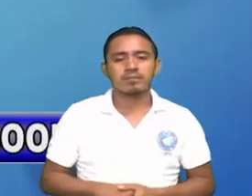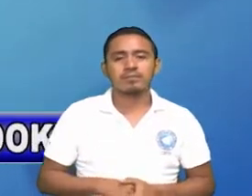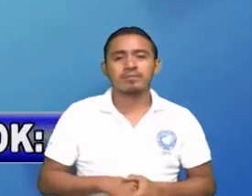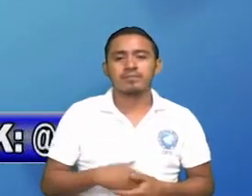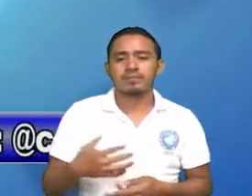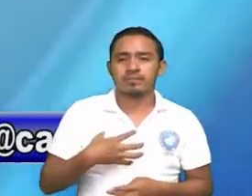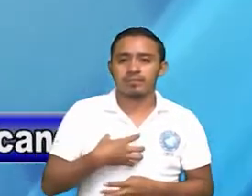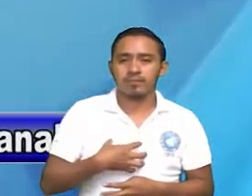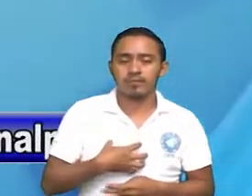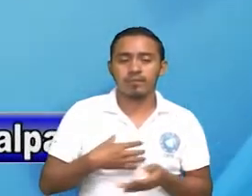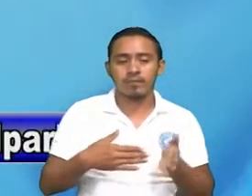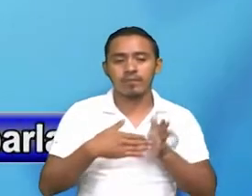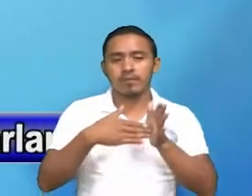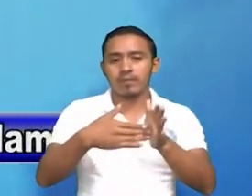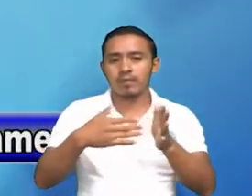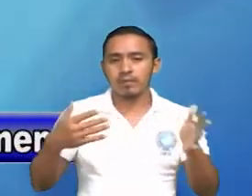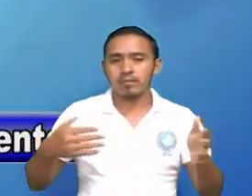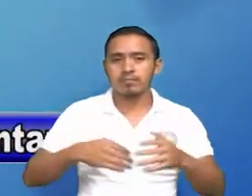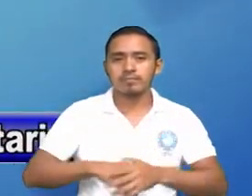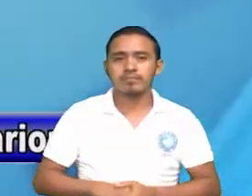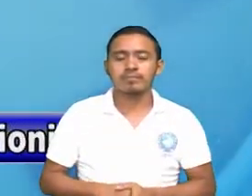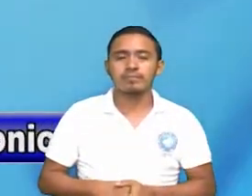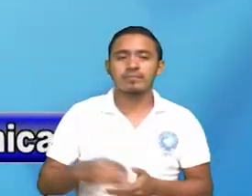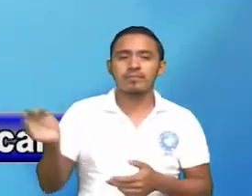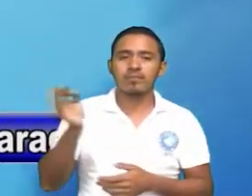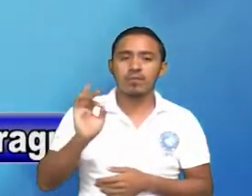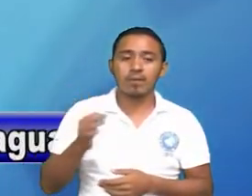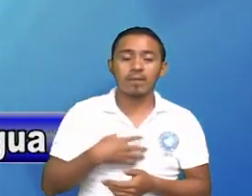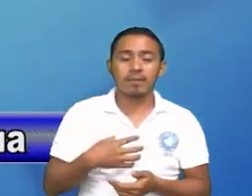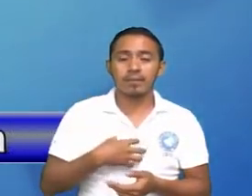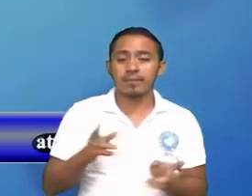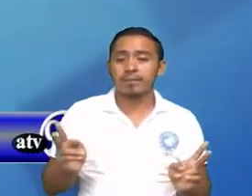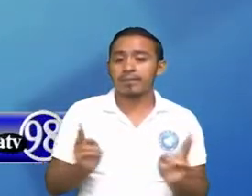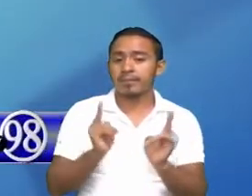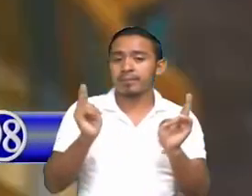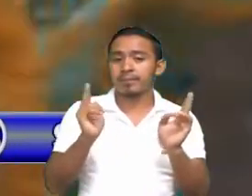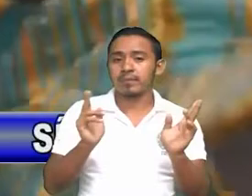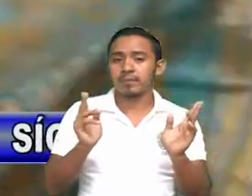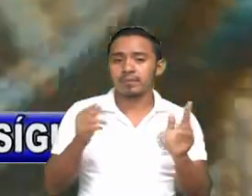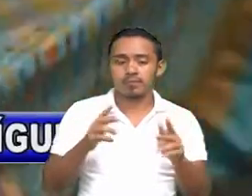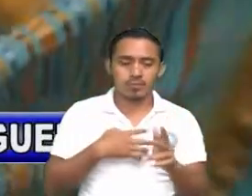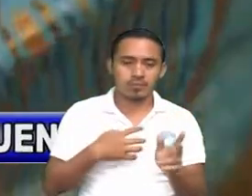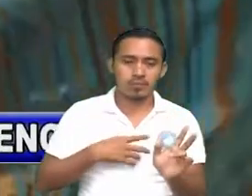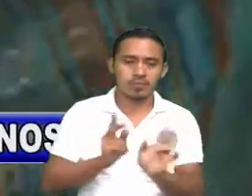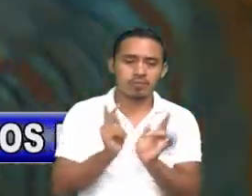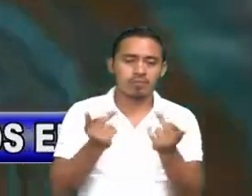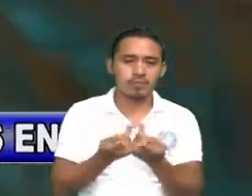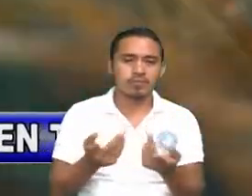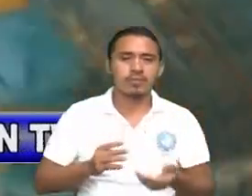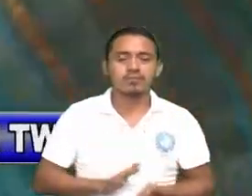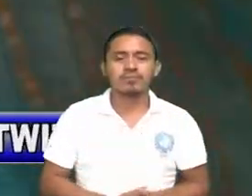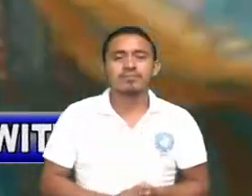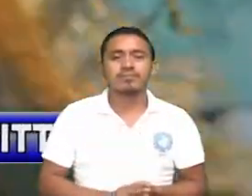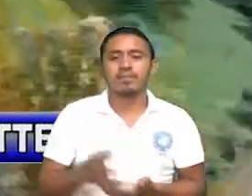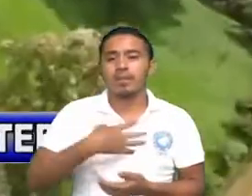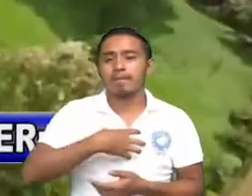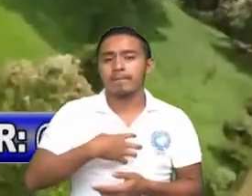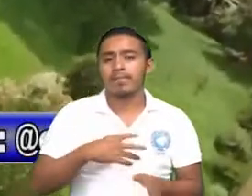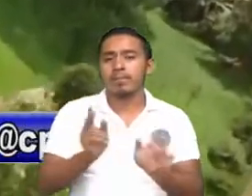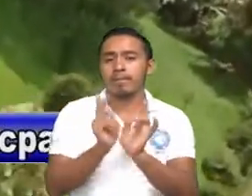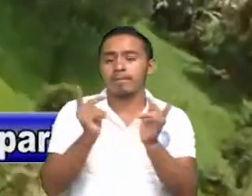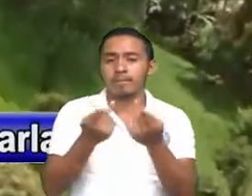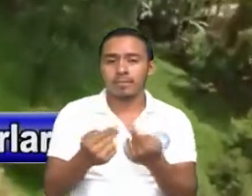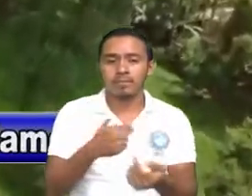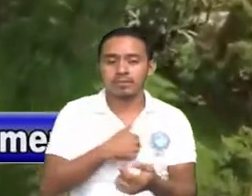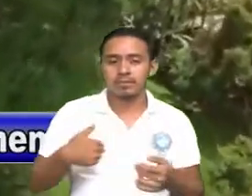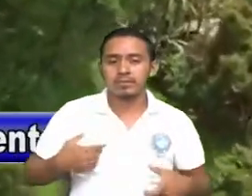la identidad, el modo de vivir de nuestros pueblos. Manifestó que son los pueblos los que crean las